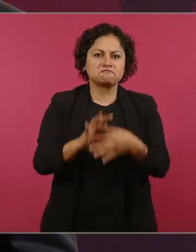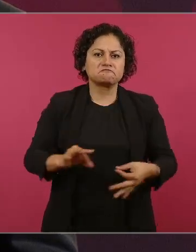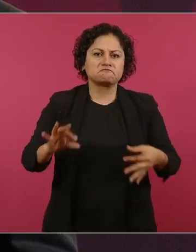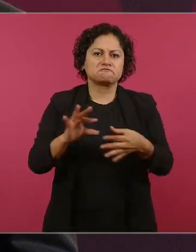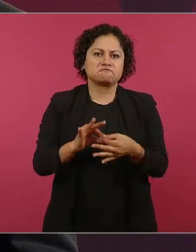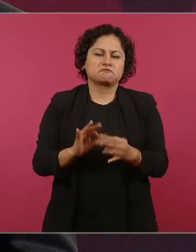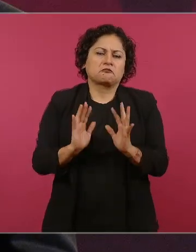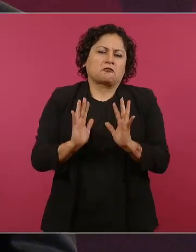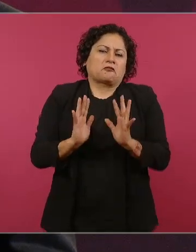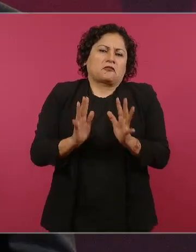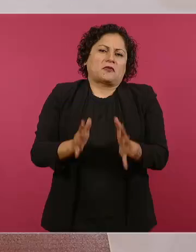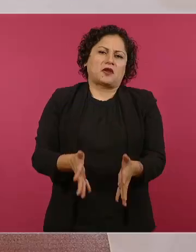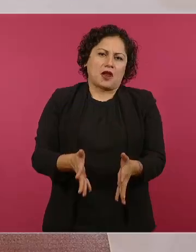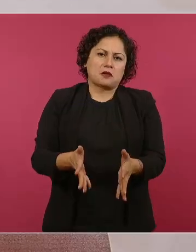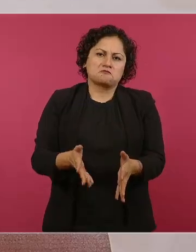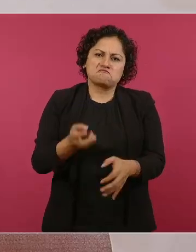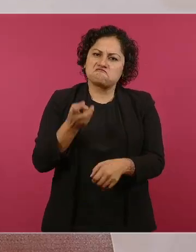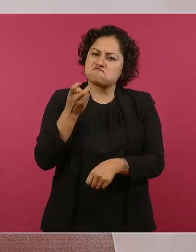Es una